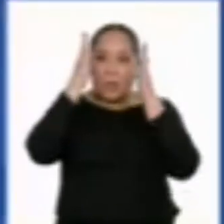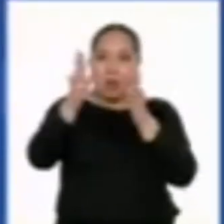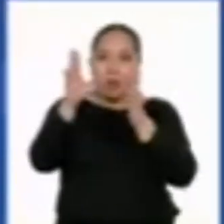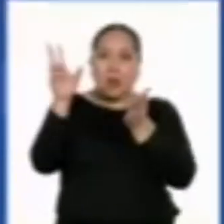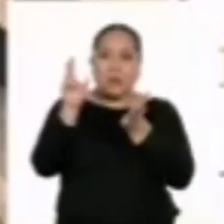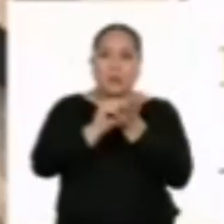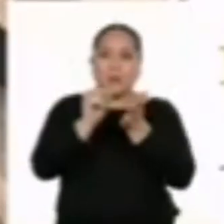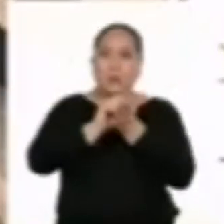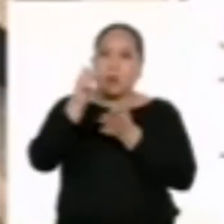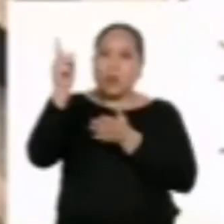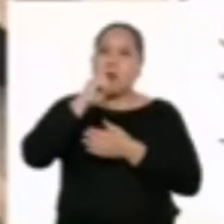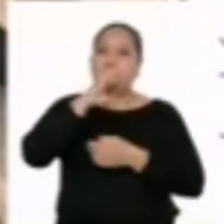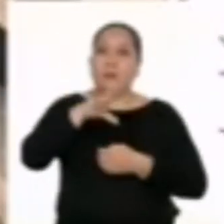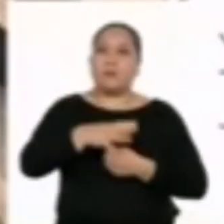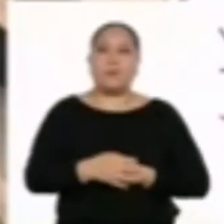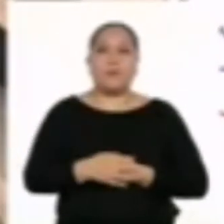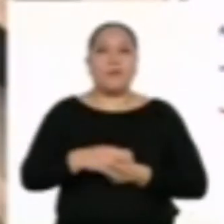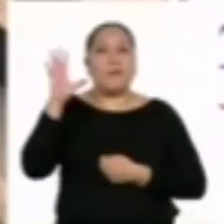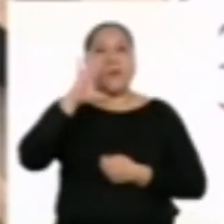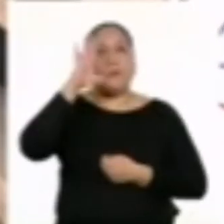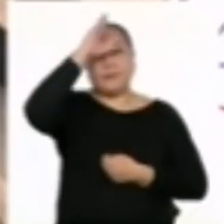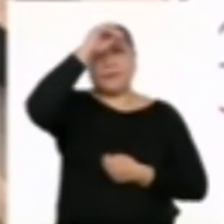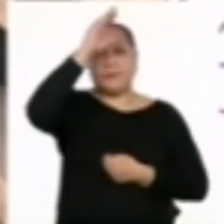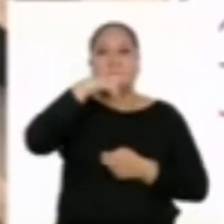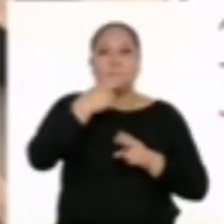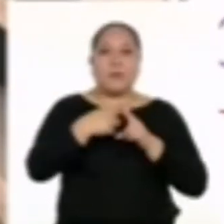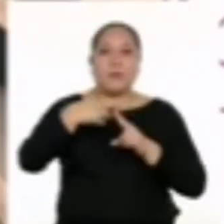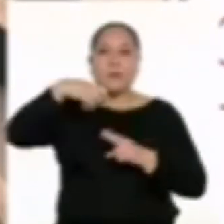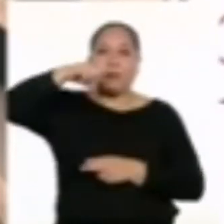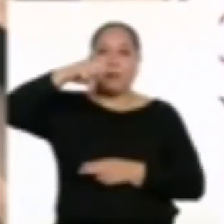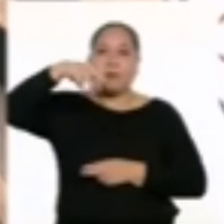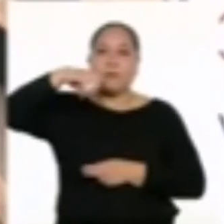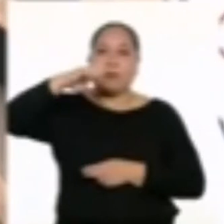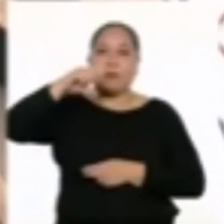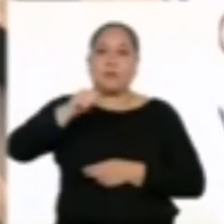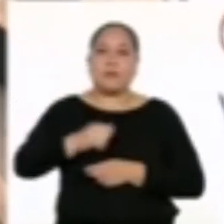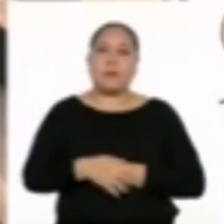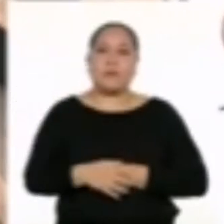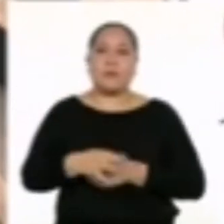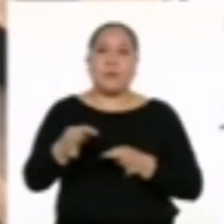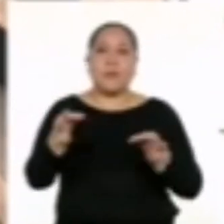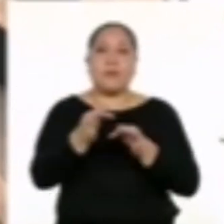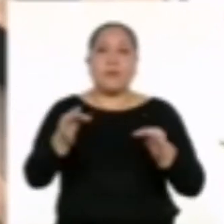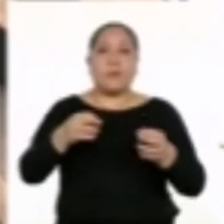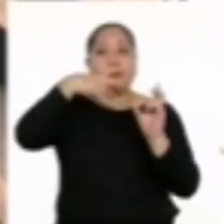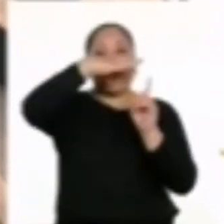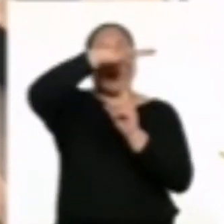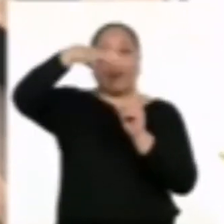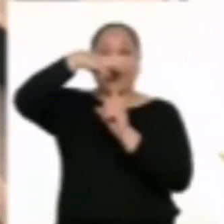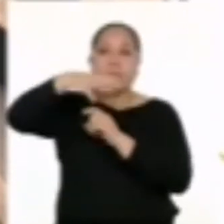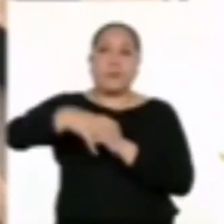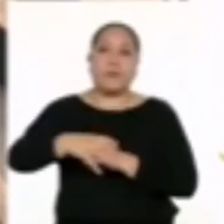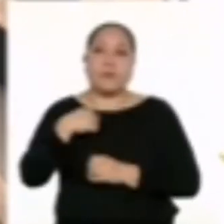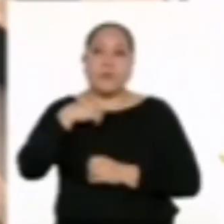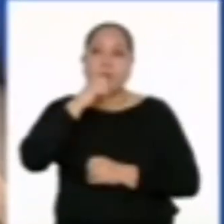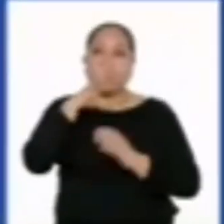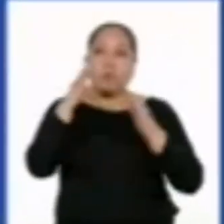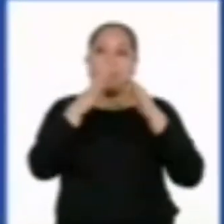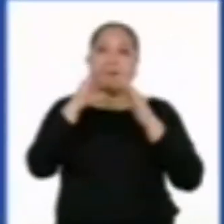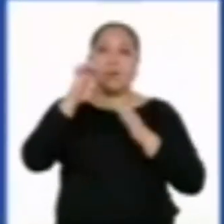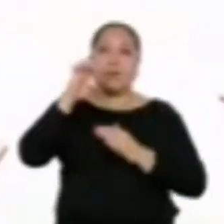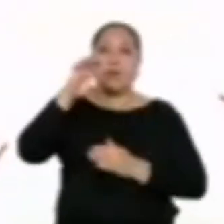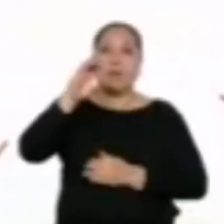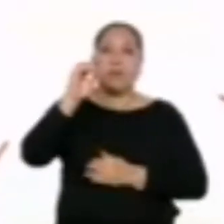el reto. Hola chicas y chicos, soy Pamela Bravo, soy ingeniera ambiental y he venido a hablarles de los hogares